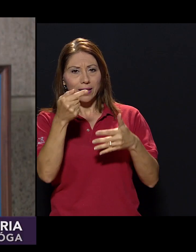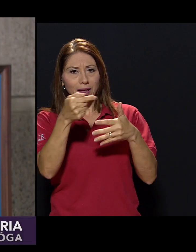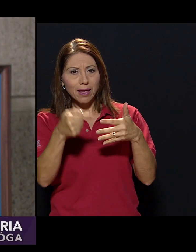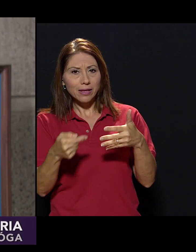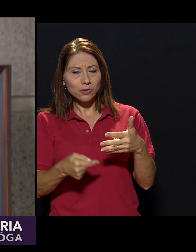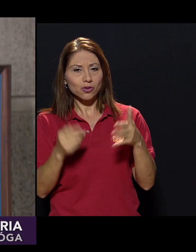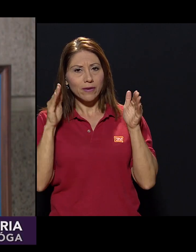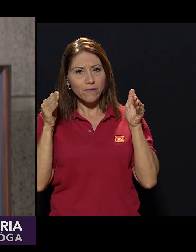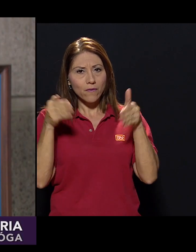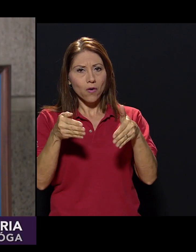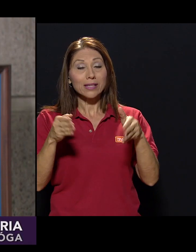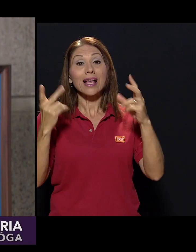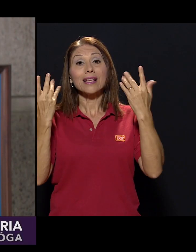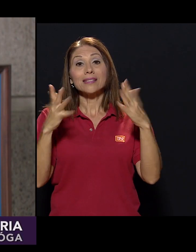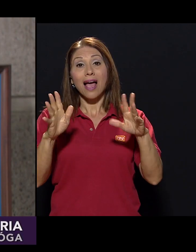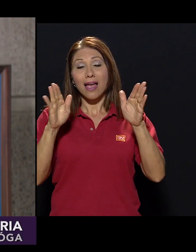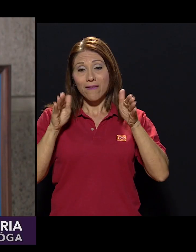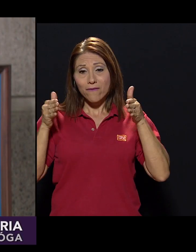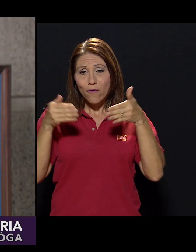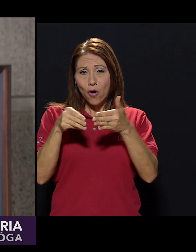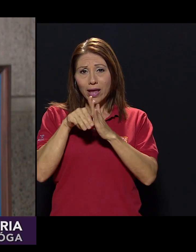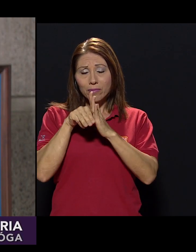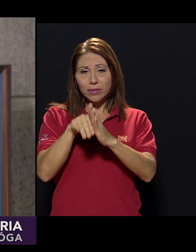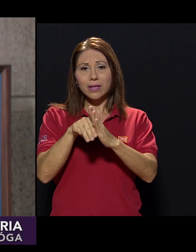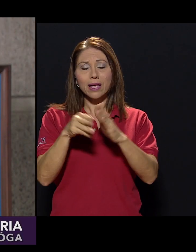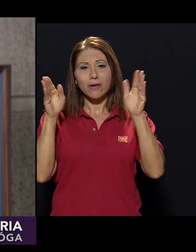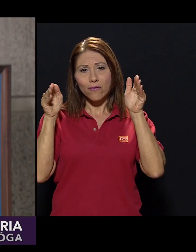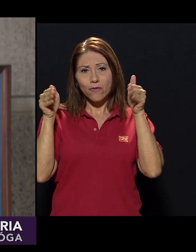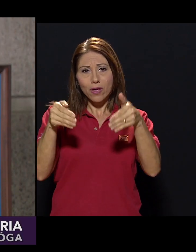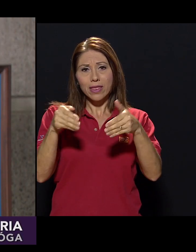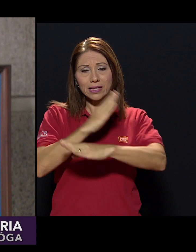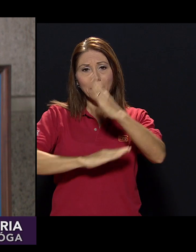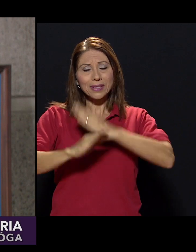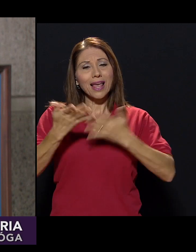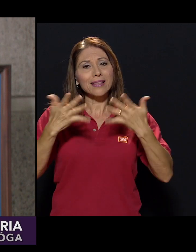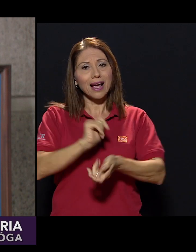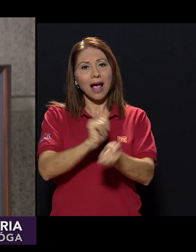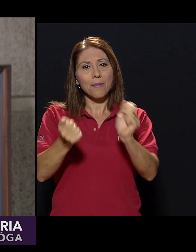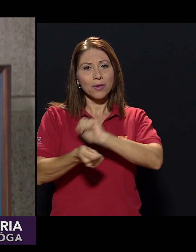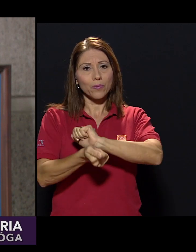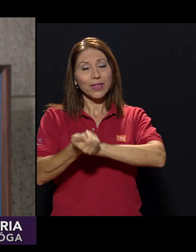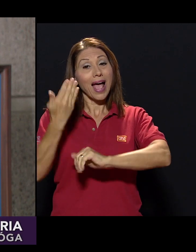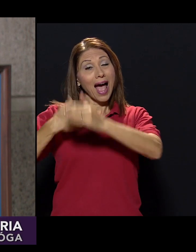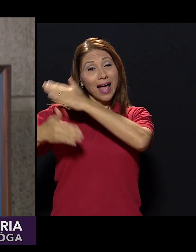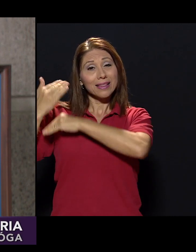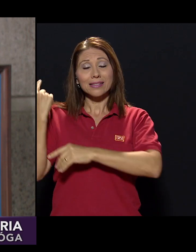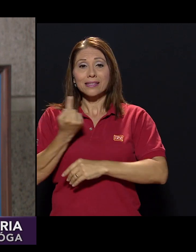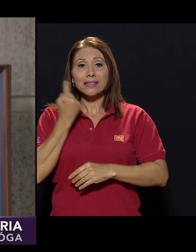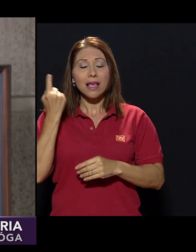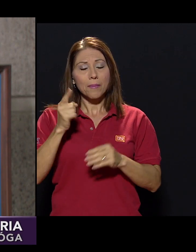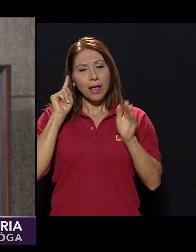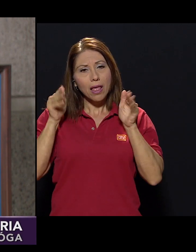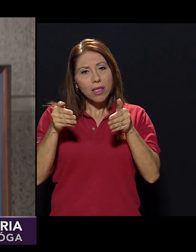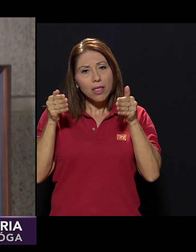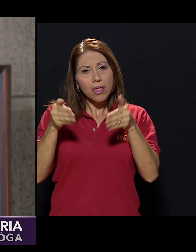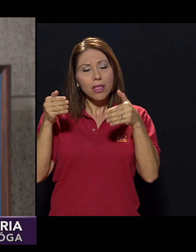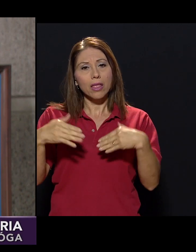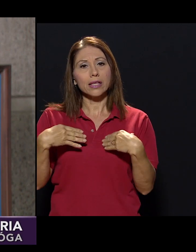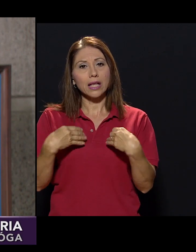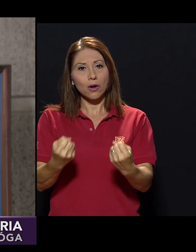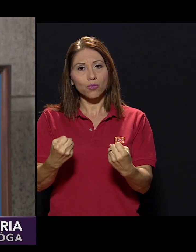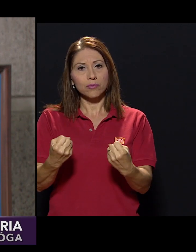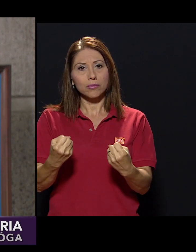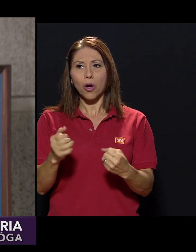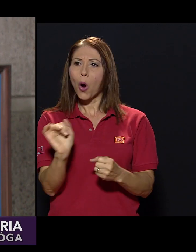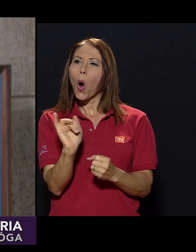verdad Y el enfoque En discapacidad Ya cambió Totalmente Siempre se visualizó Dentro del contexto De la salud